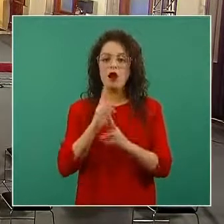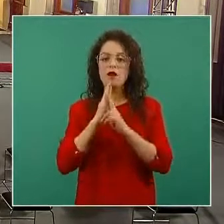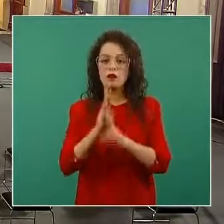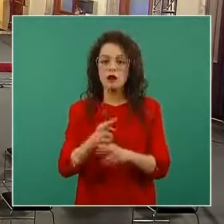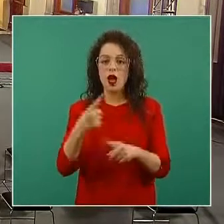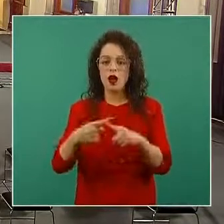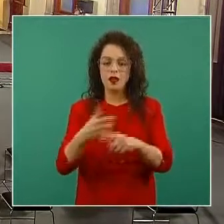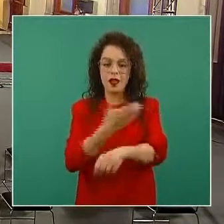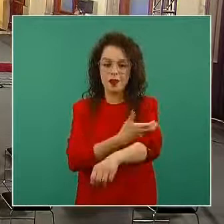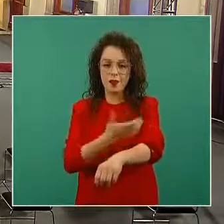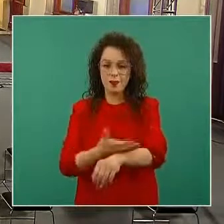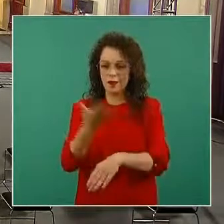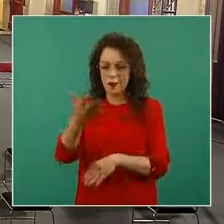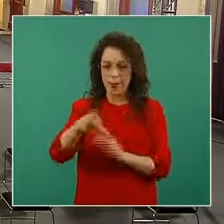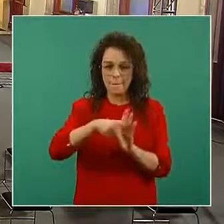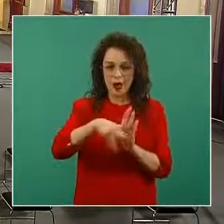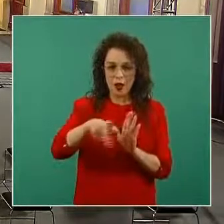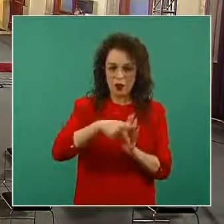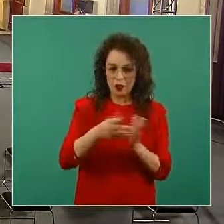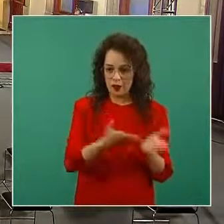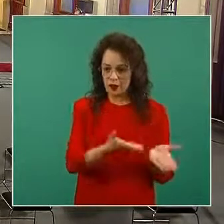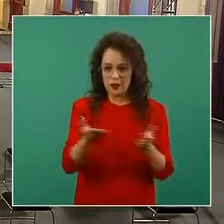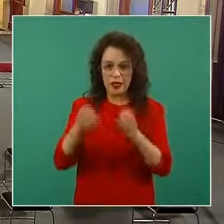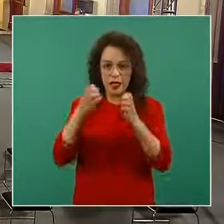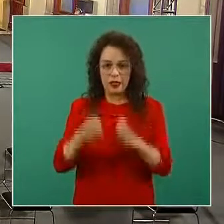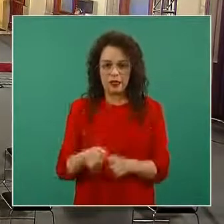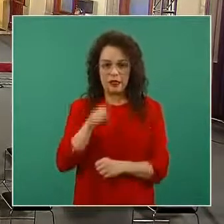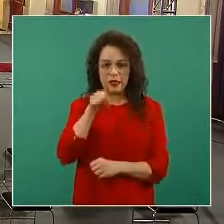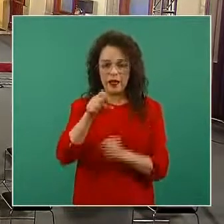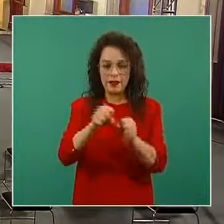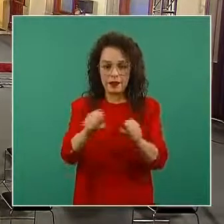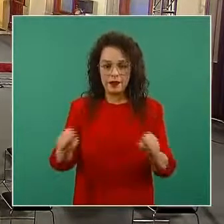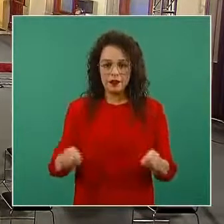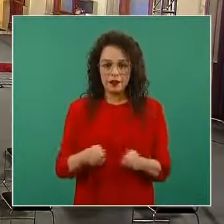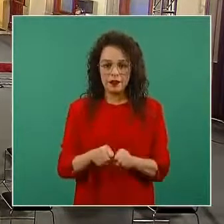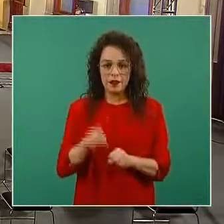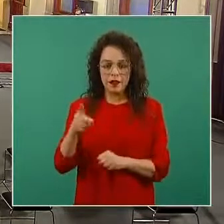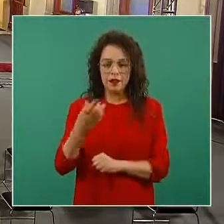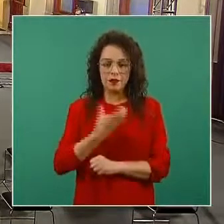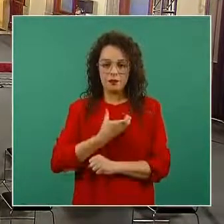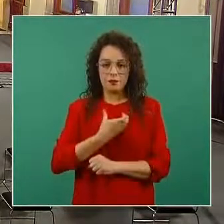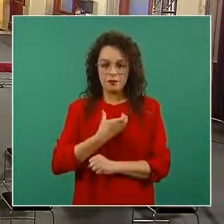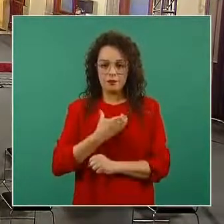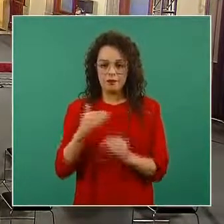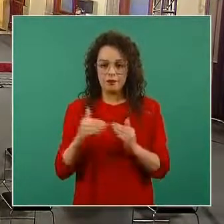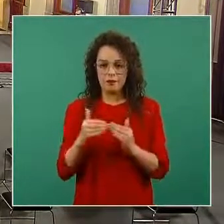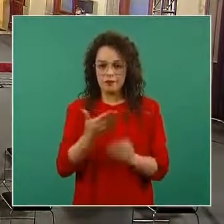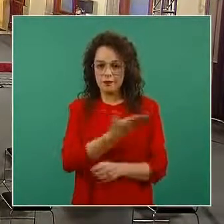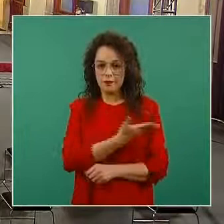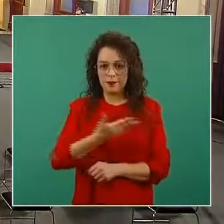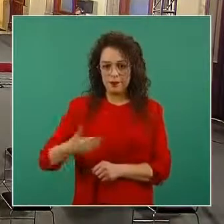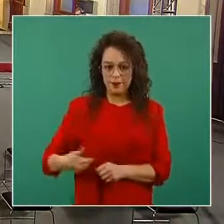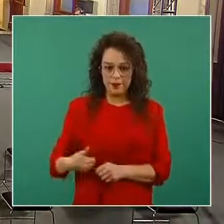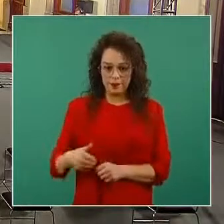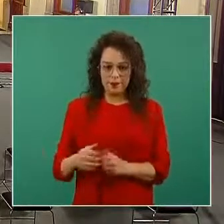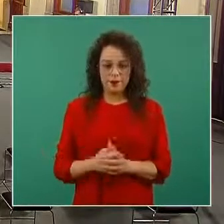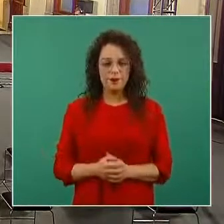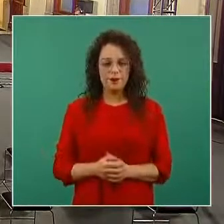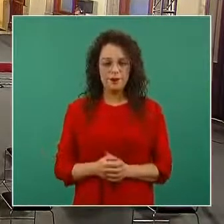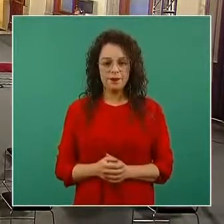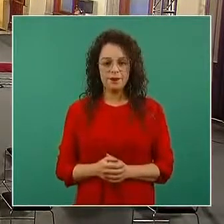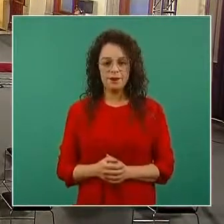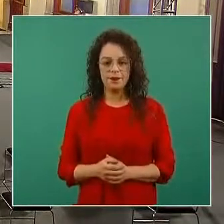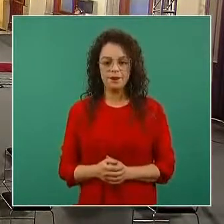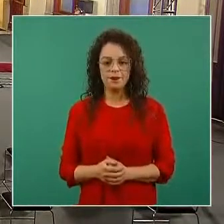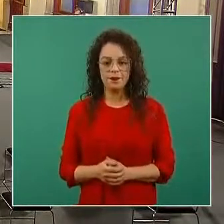periodistas y de medios de comunicación que se encuentran en este momento en la sala de Palacio Nacional. Estamos a sus órdenes.